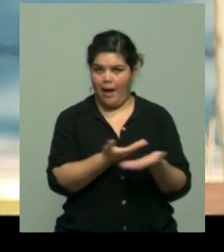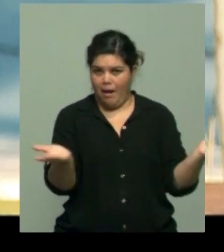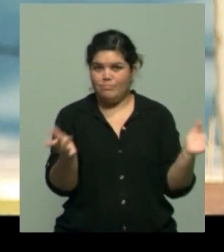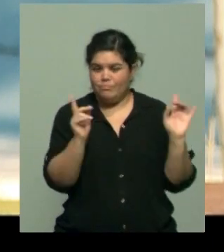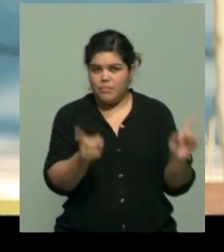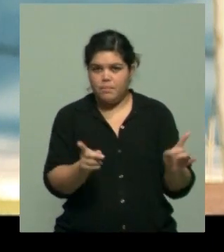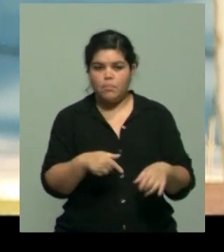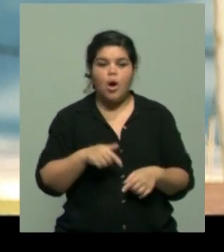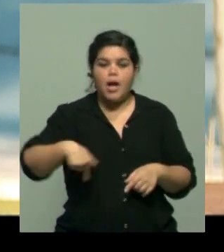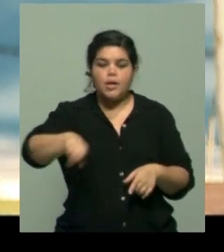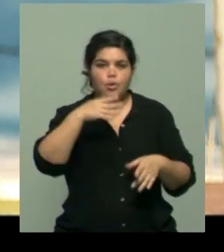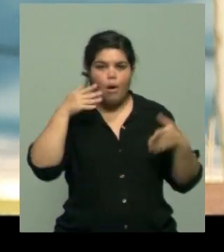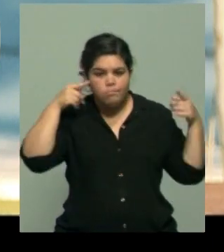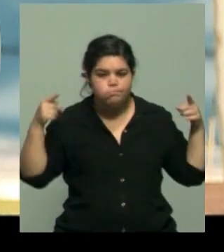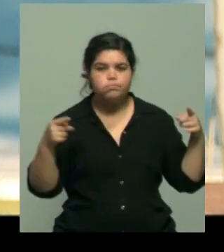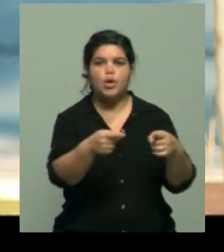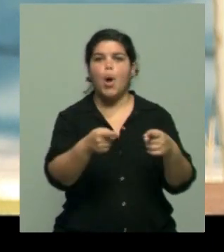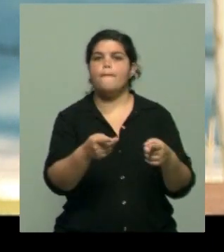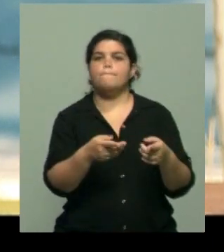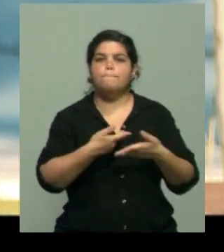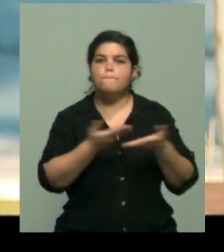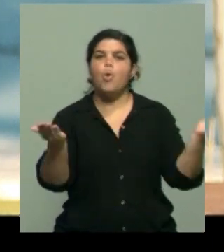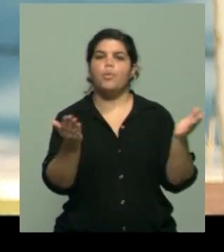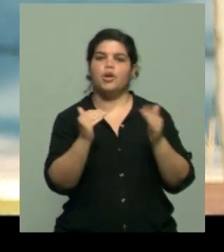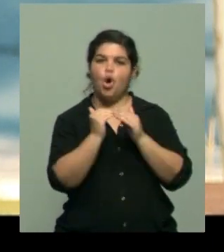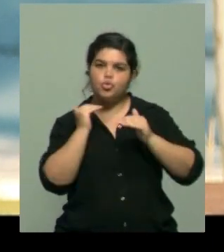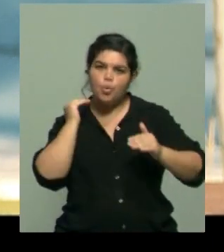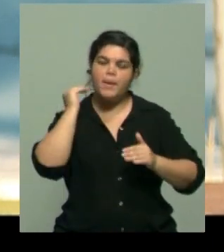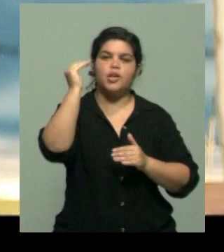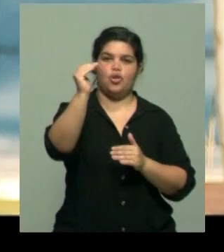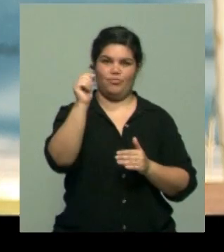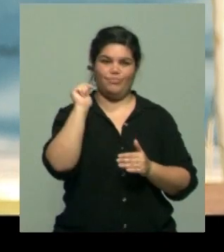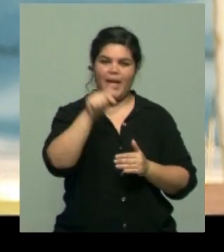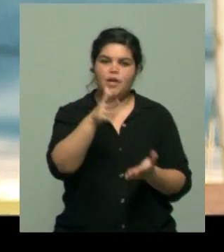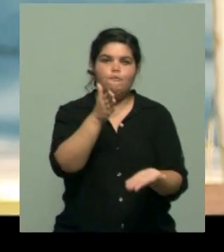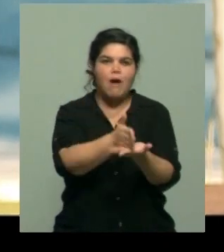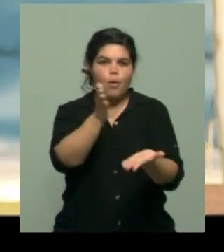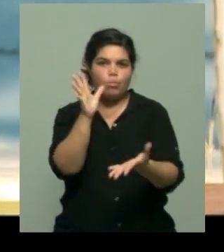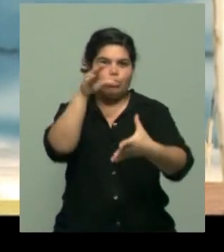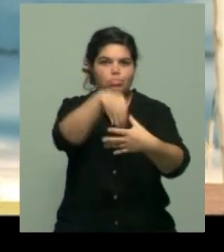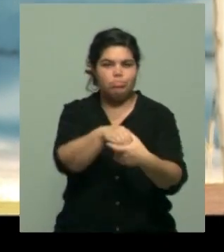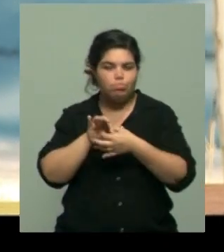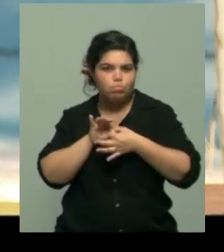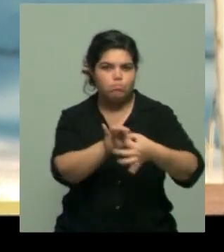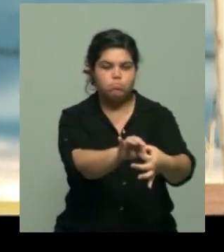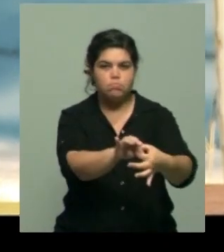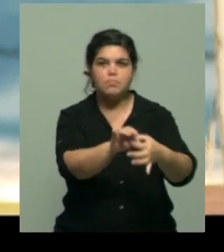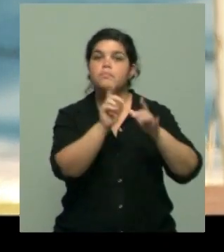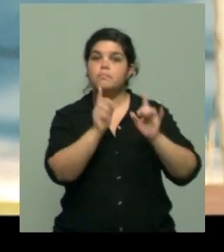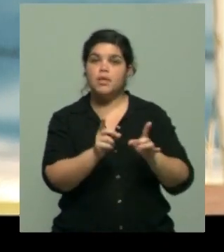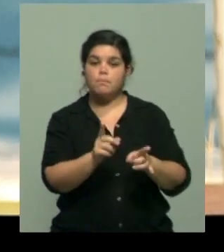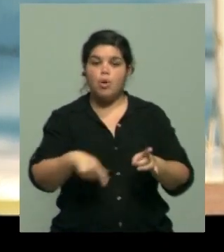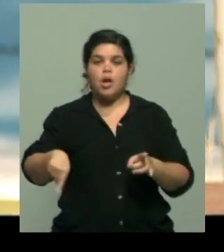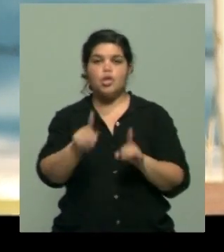sistema de formación público superior, a que estos docentes se puedan adaptar también en